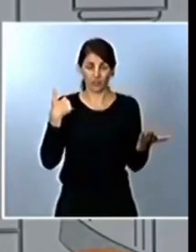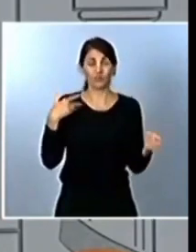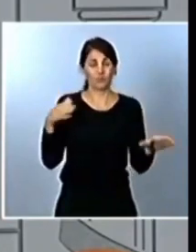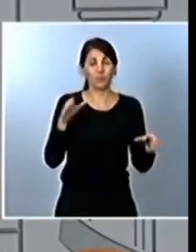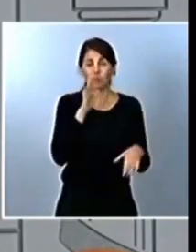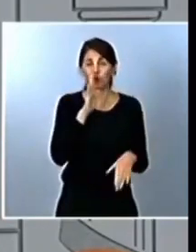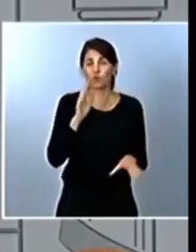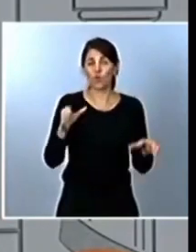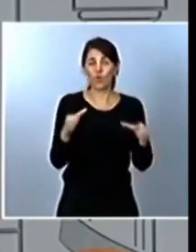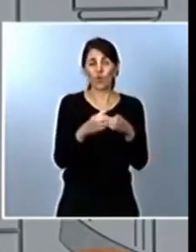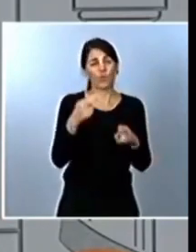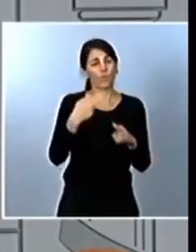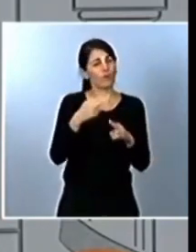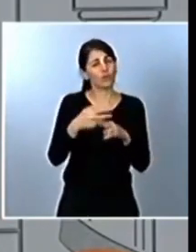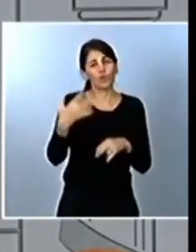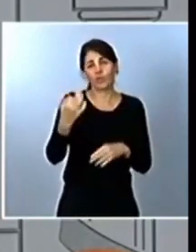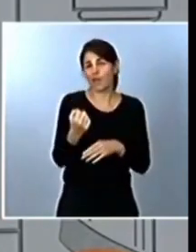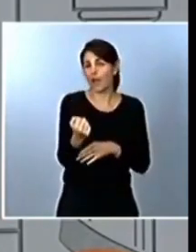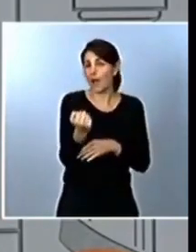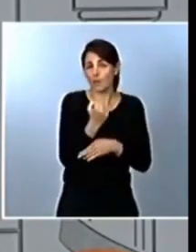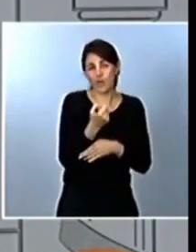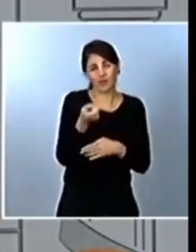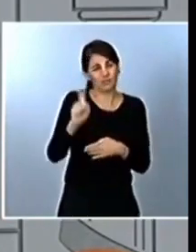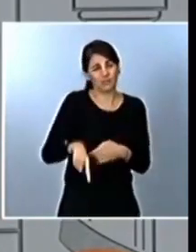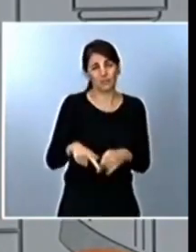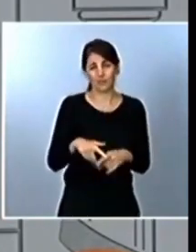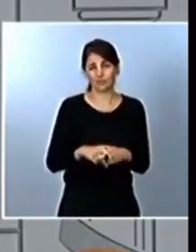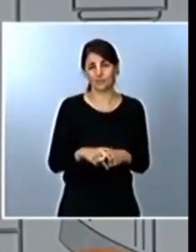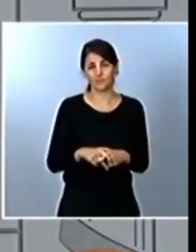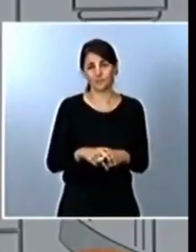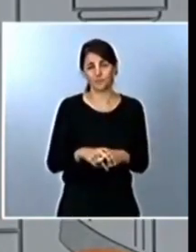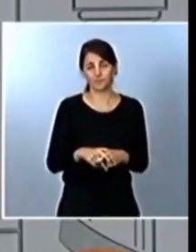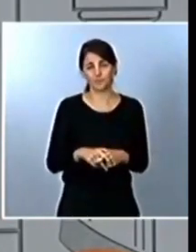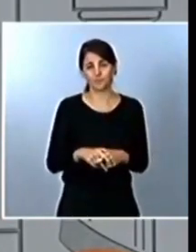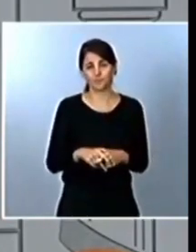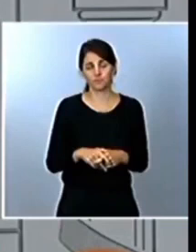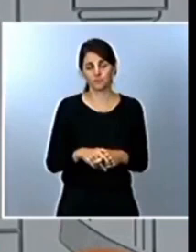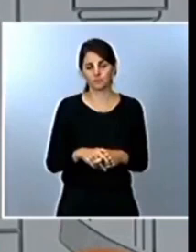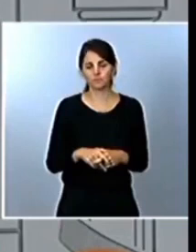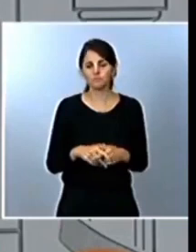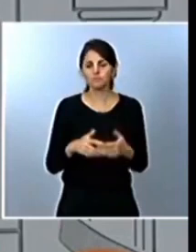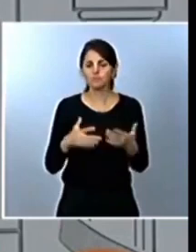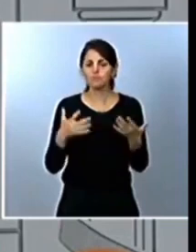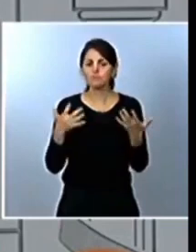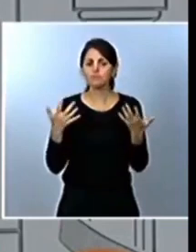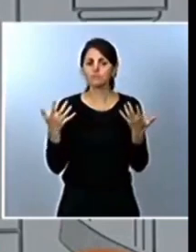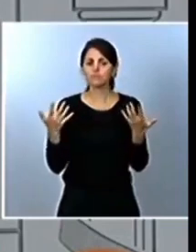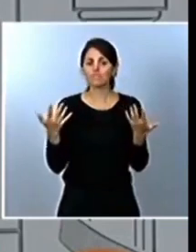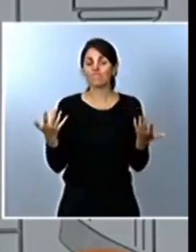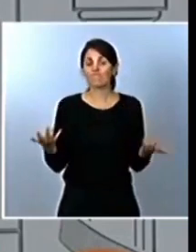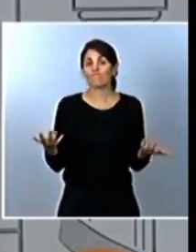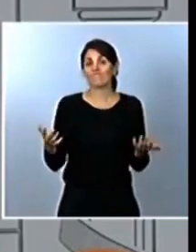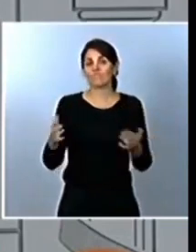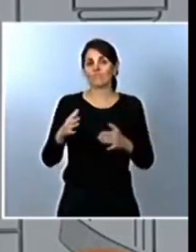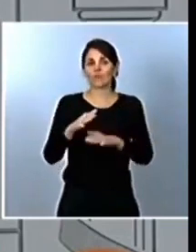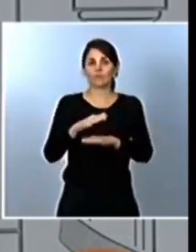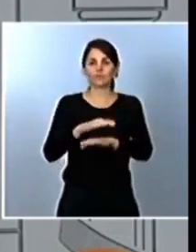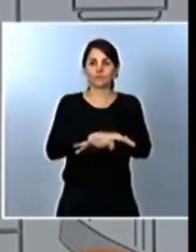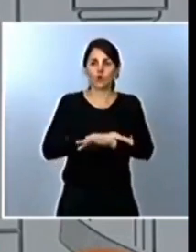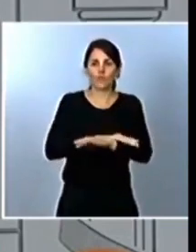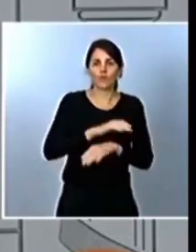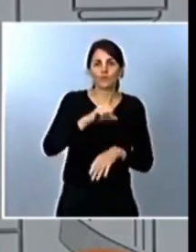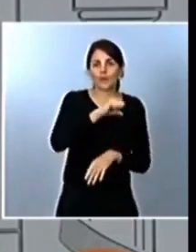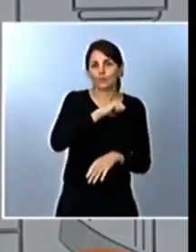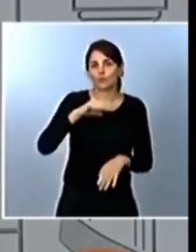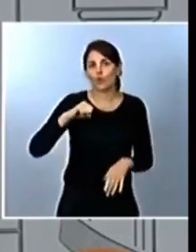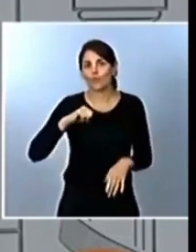extraordinaria. Sobre las decisiones que puedan tomar los gobiernos autonómicos, quiero recordar que